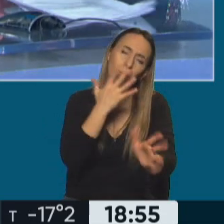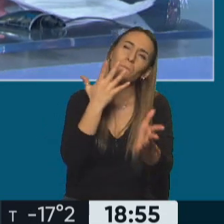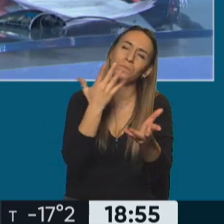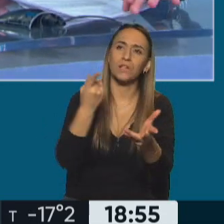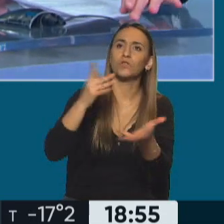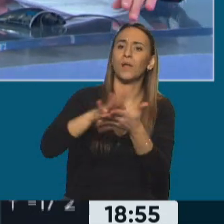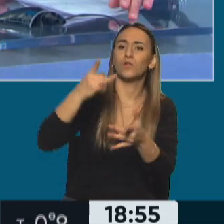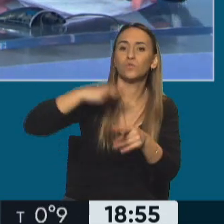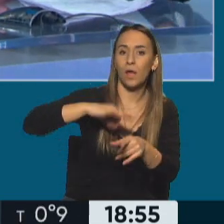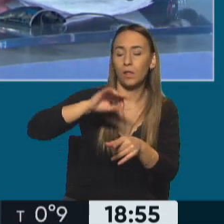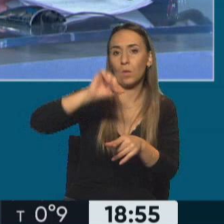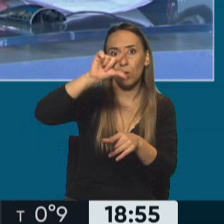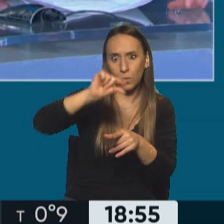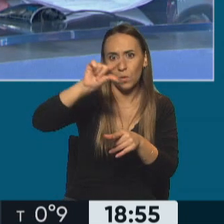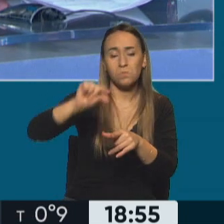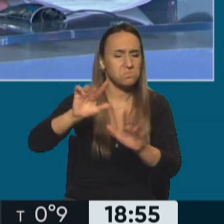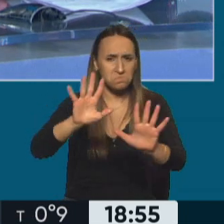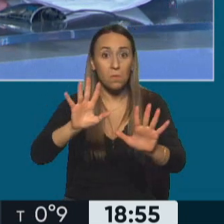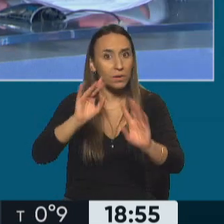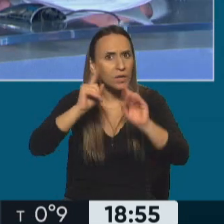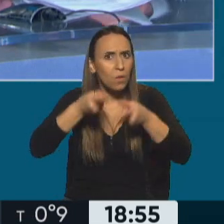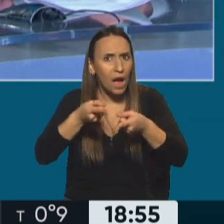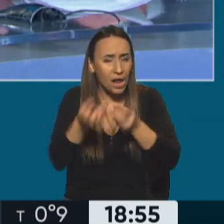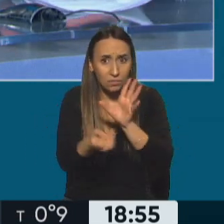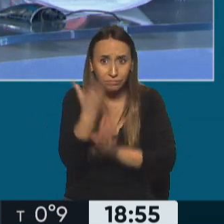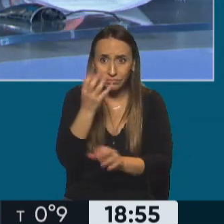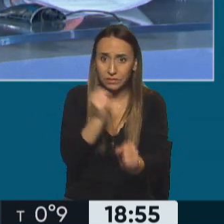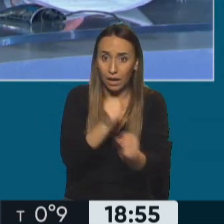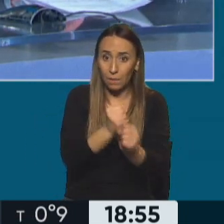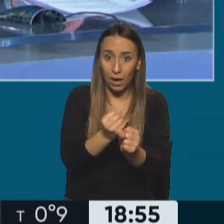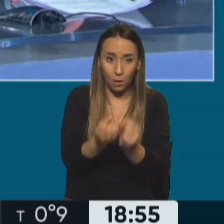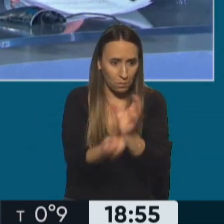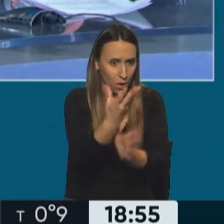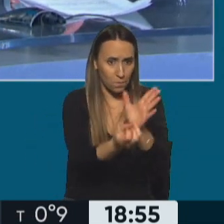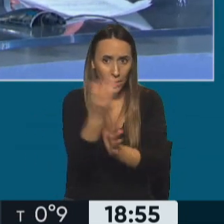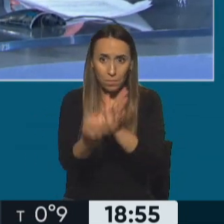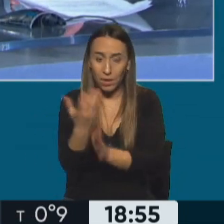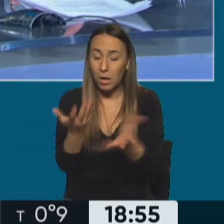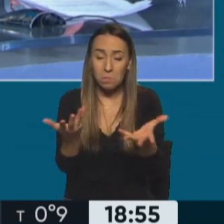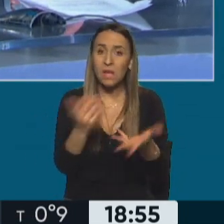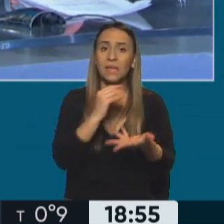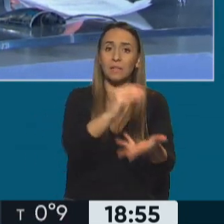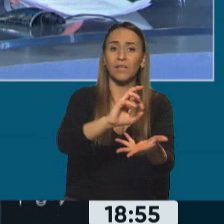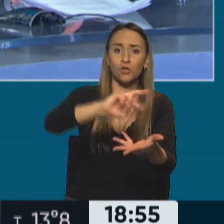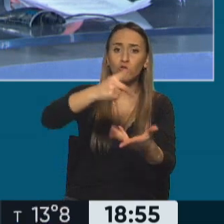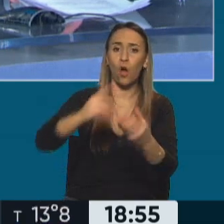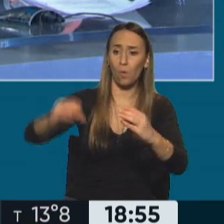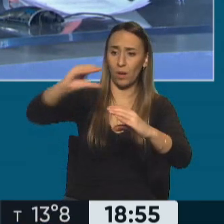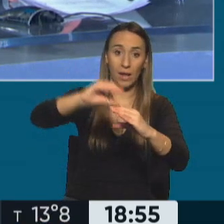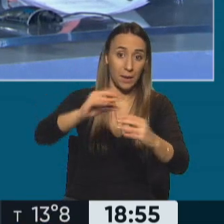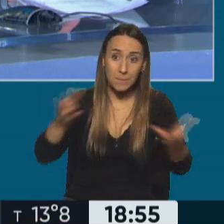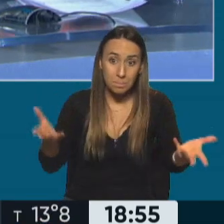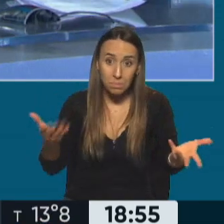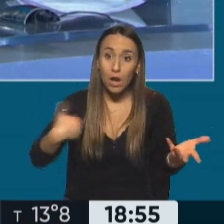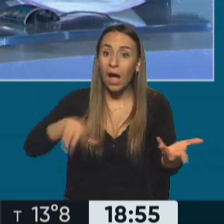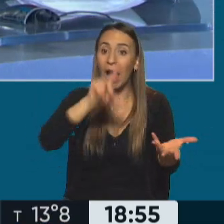fueron generando puestos de trabajo aún con una doble indemnización vigente, ¿no? La cantidad de hombres y mujeres